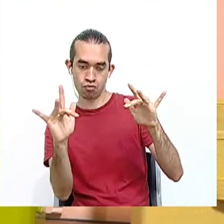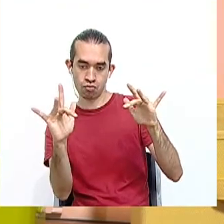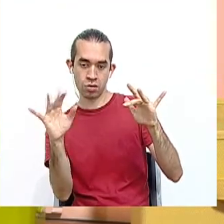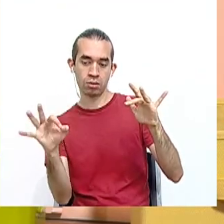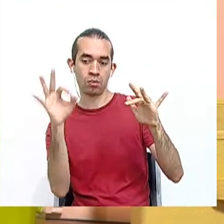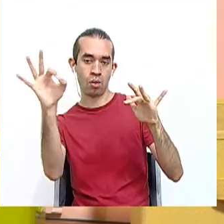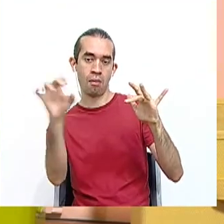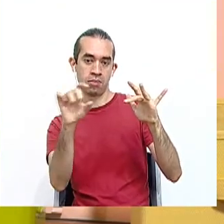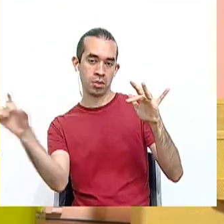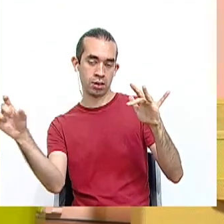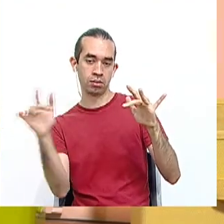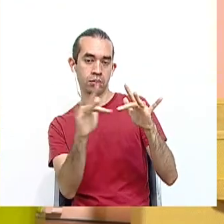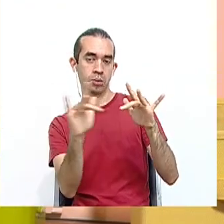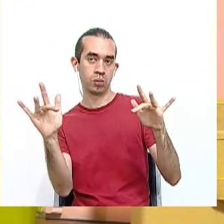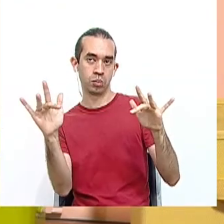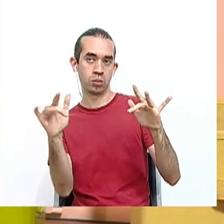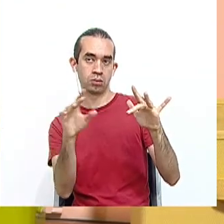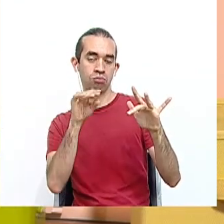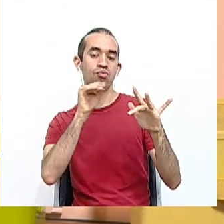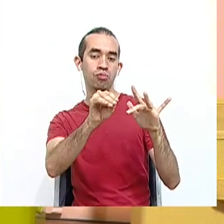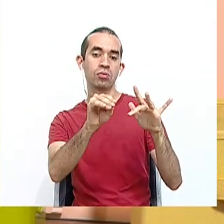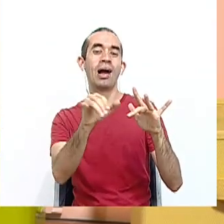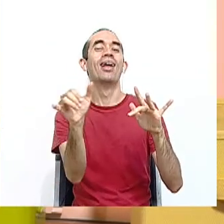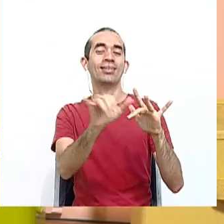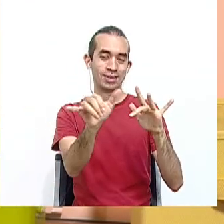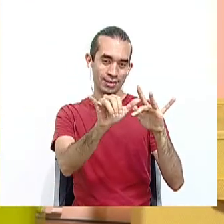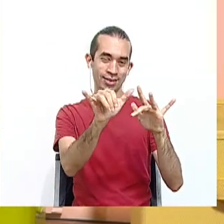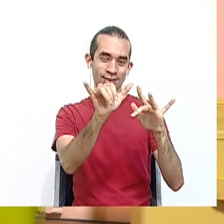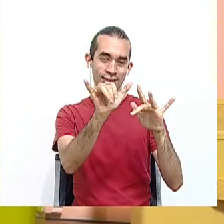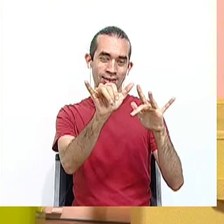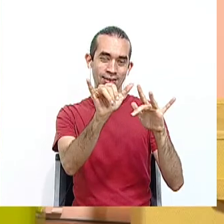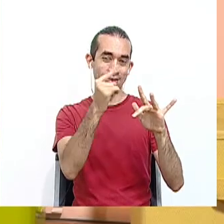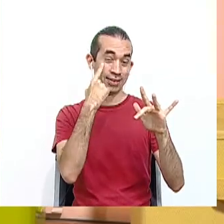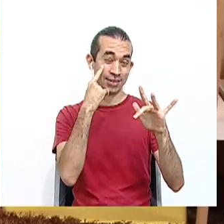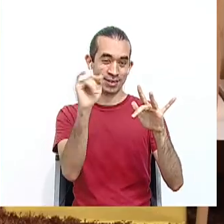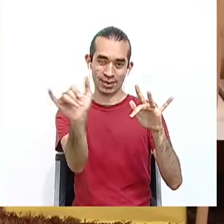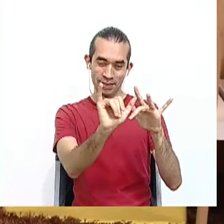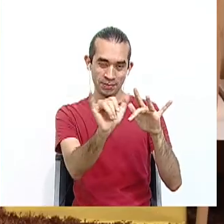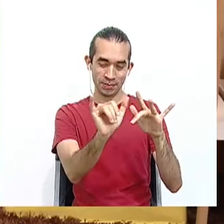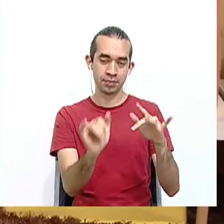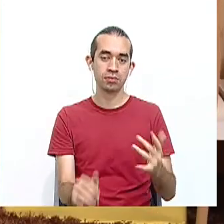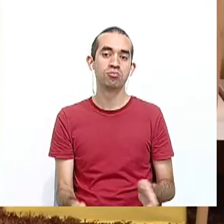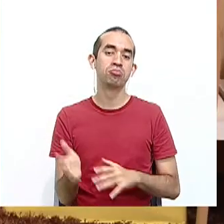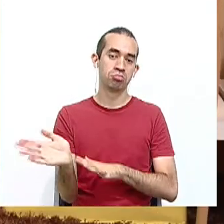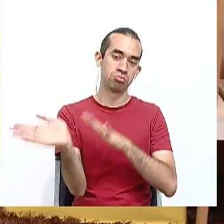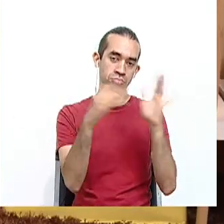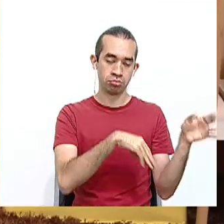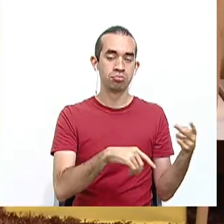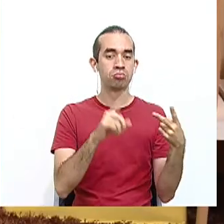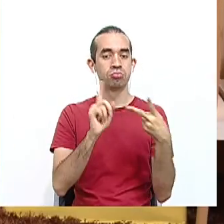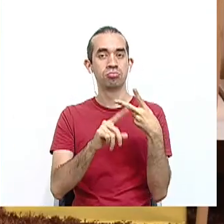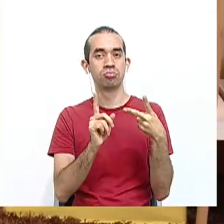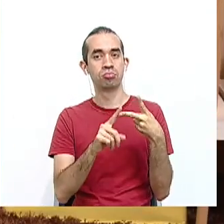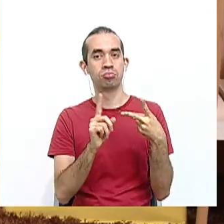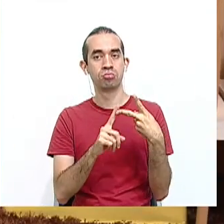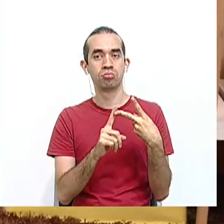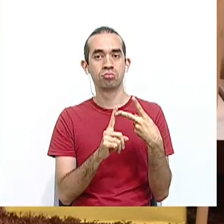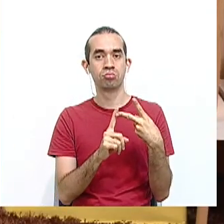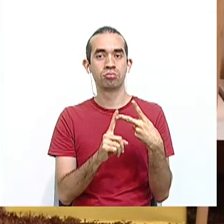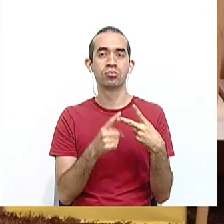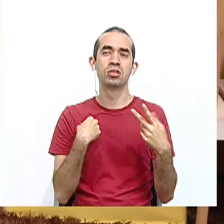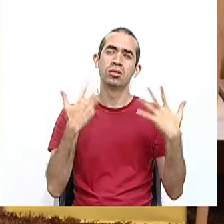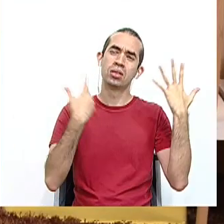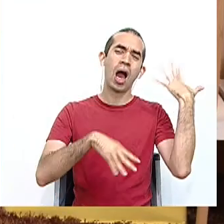viene. Este primero es también pegado. Buenísimo. Ahora la segunda pregunta.